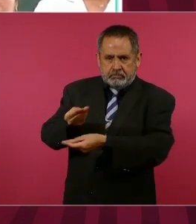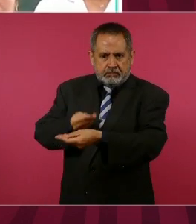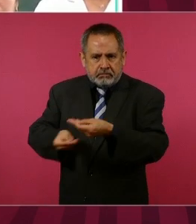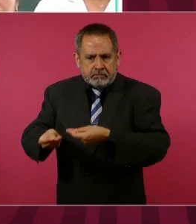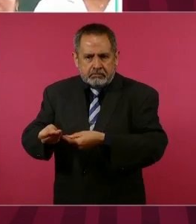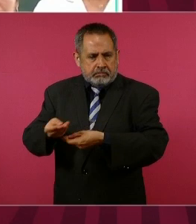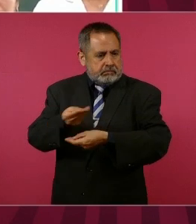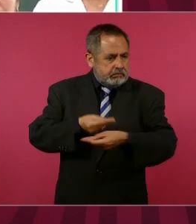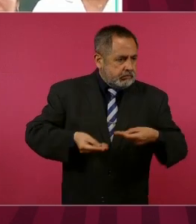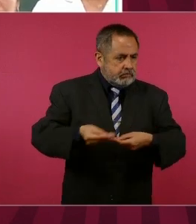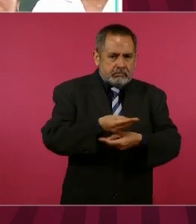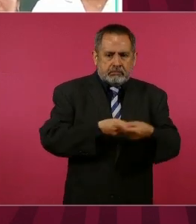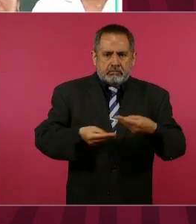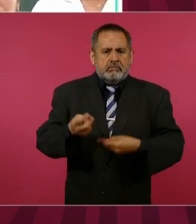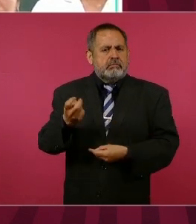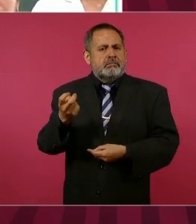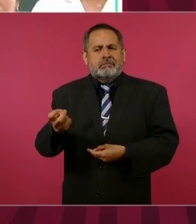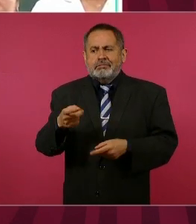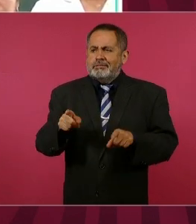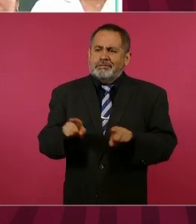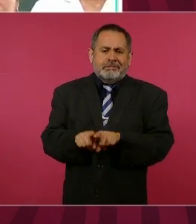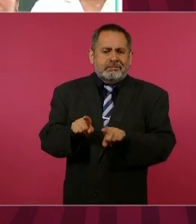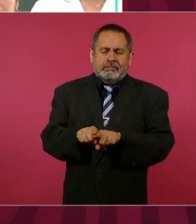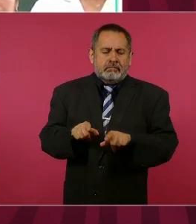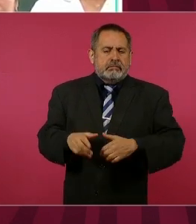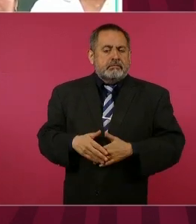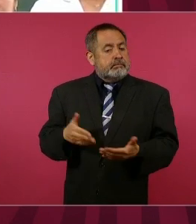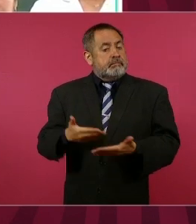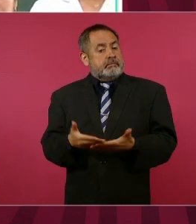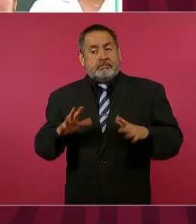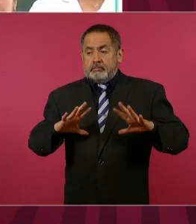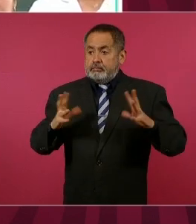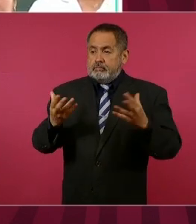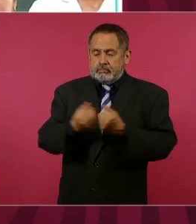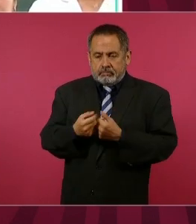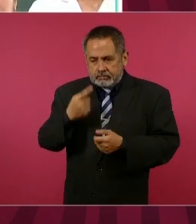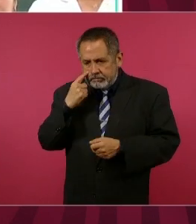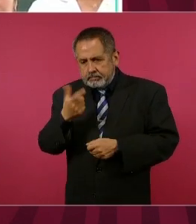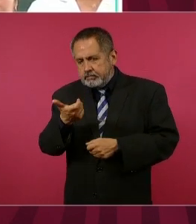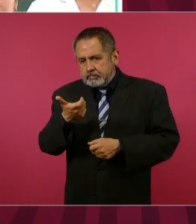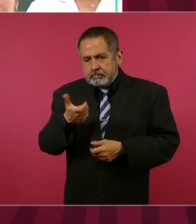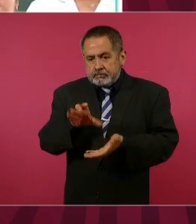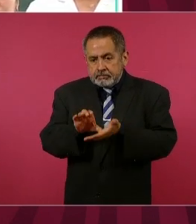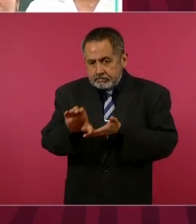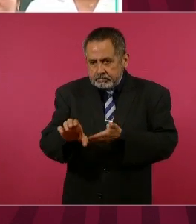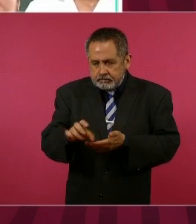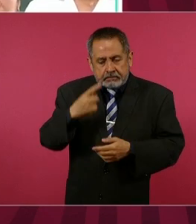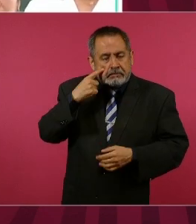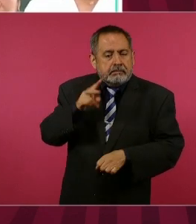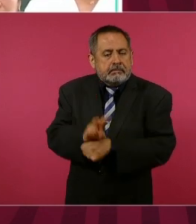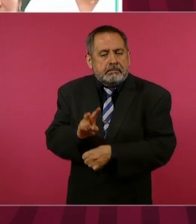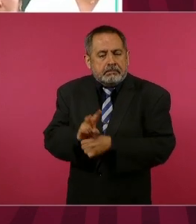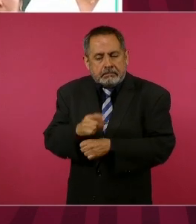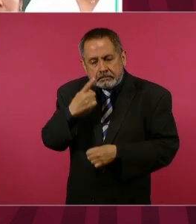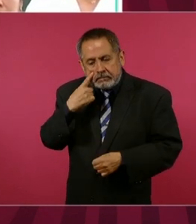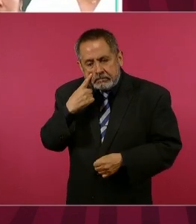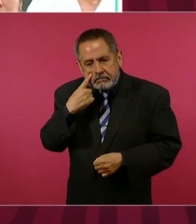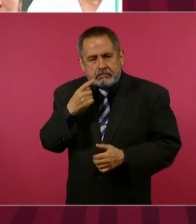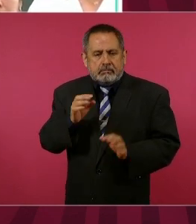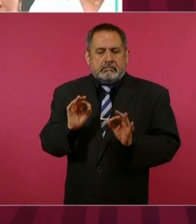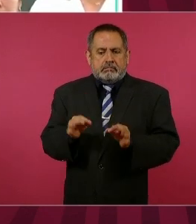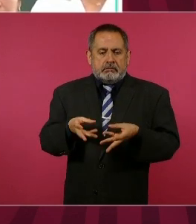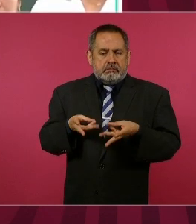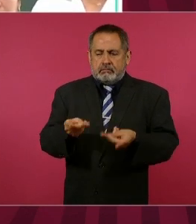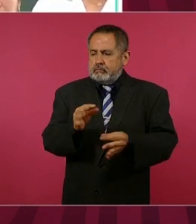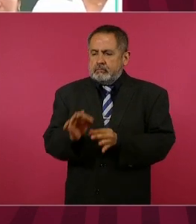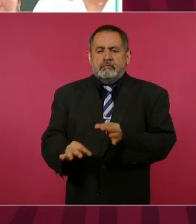paisanos permite que mediante la ayuda y cooperación de todos haya una gran vigilancia en el manejo adecuado de los recursos que les lleva a